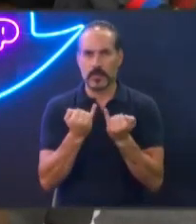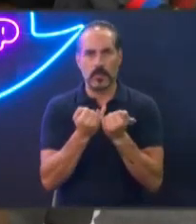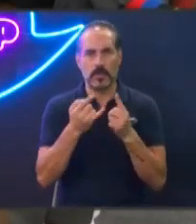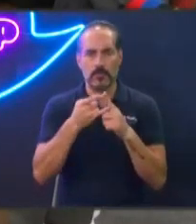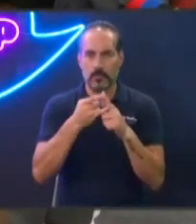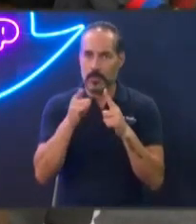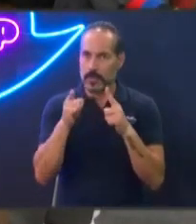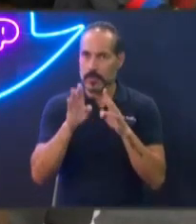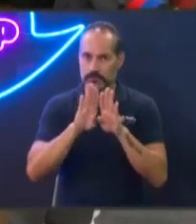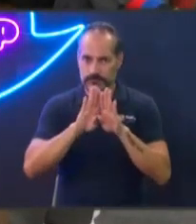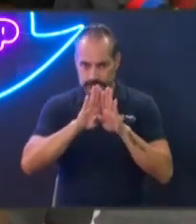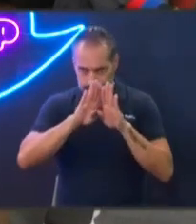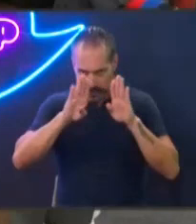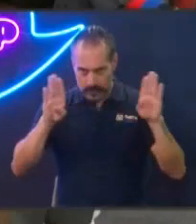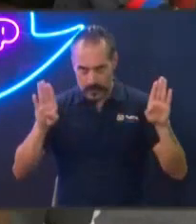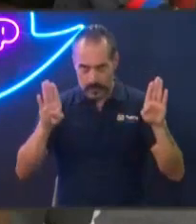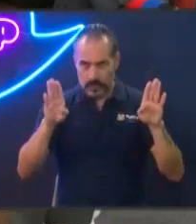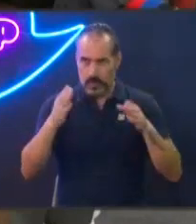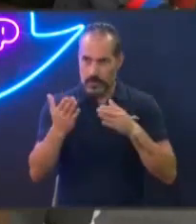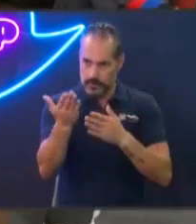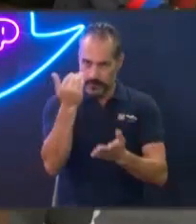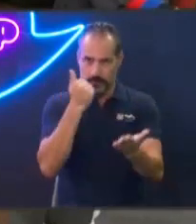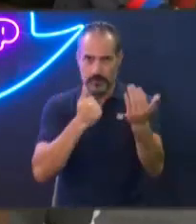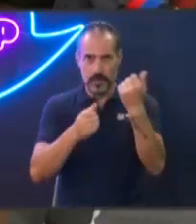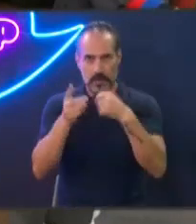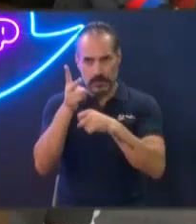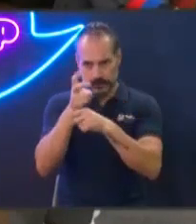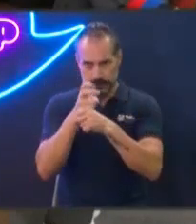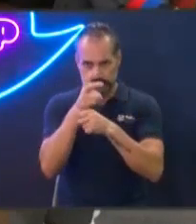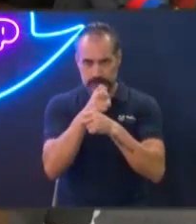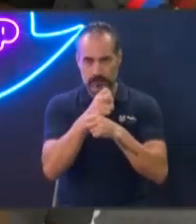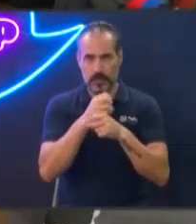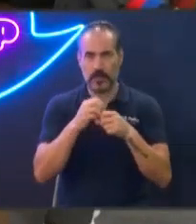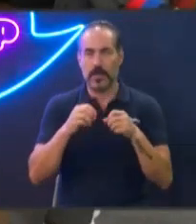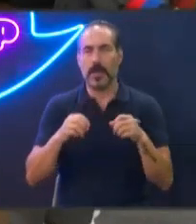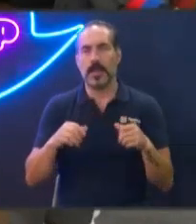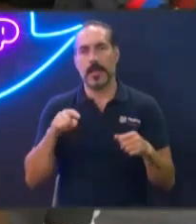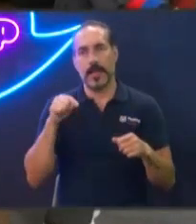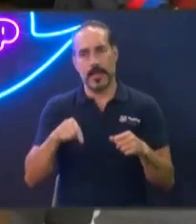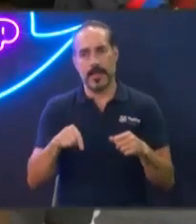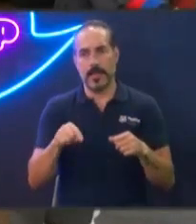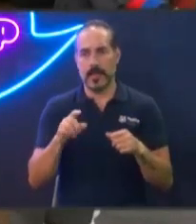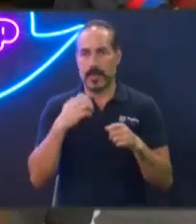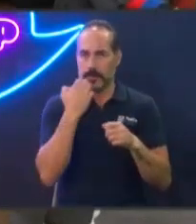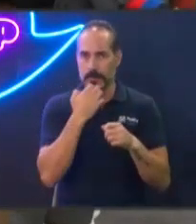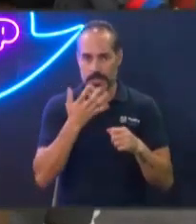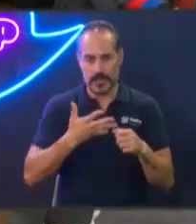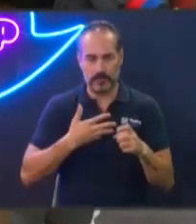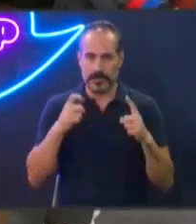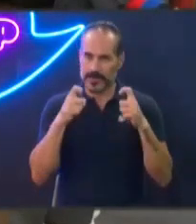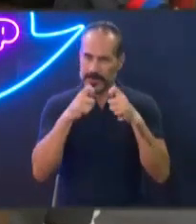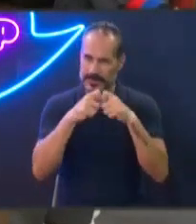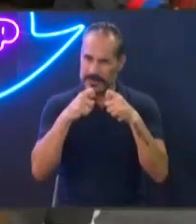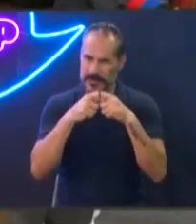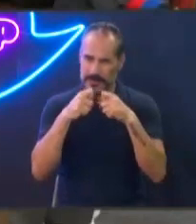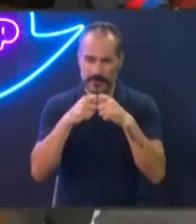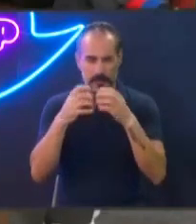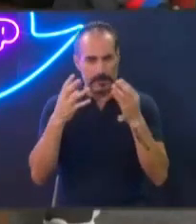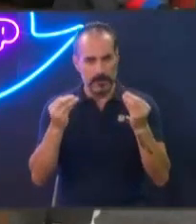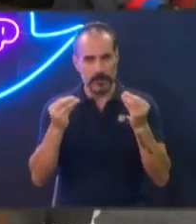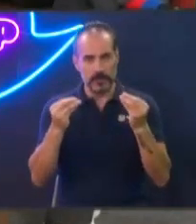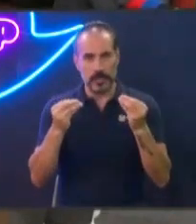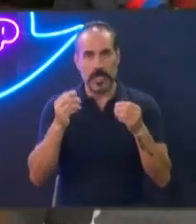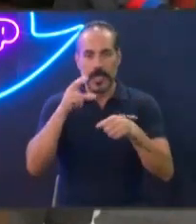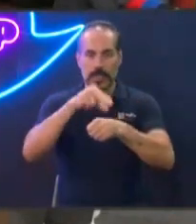que en en la escuela tenemos mucho talento y bueno el doctor Franco hoy también eh trae una Primicia